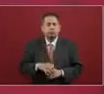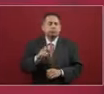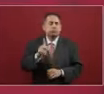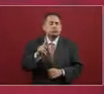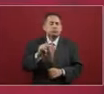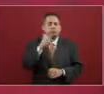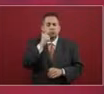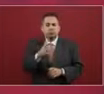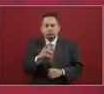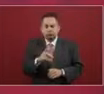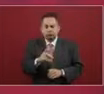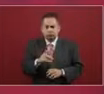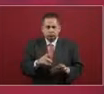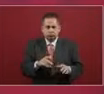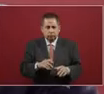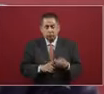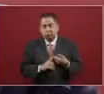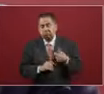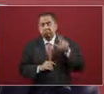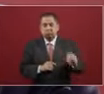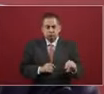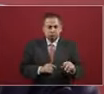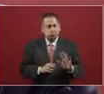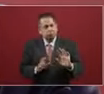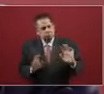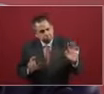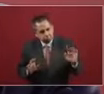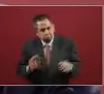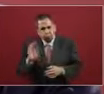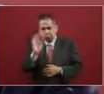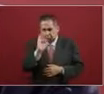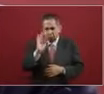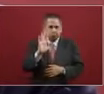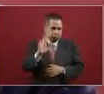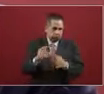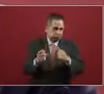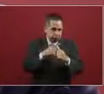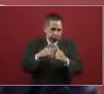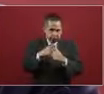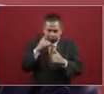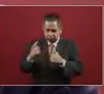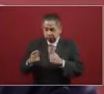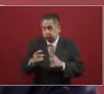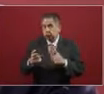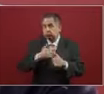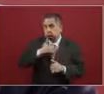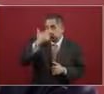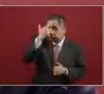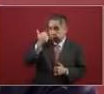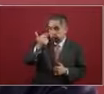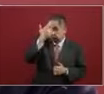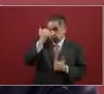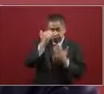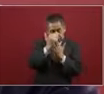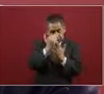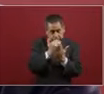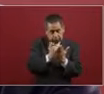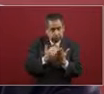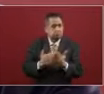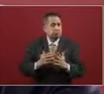quiero descartar la posibilidad sin argumentos.